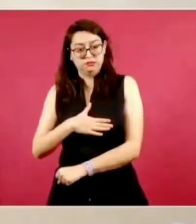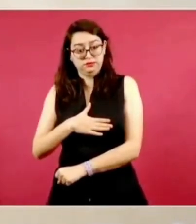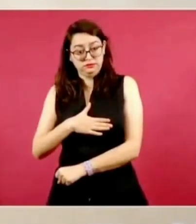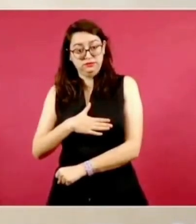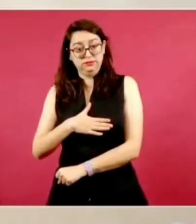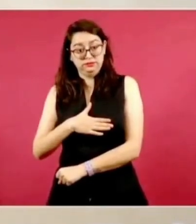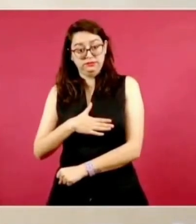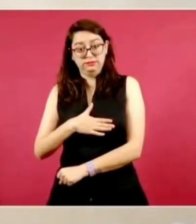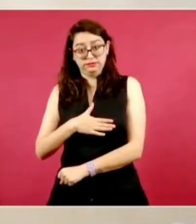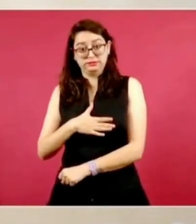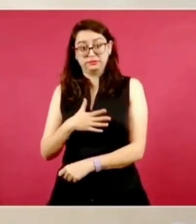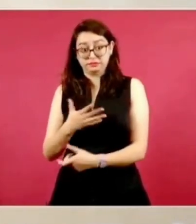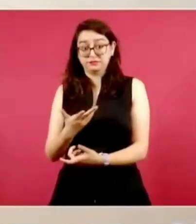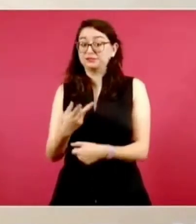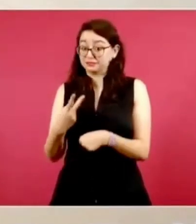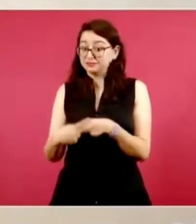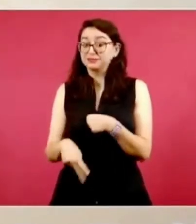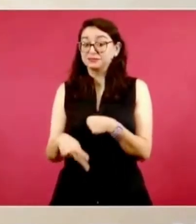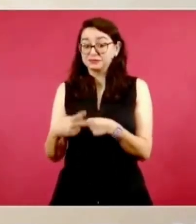y arriesgadas